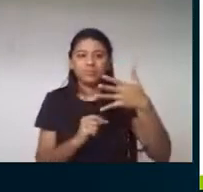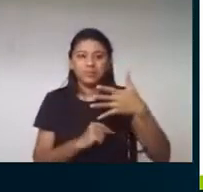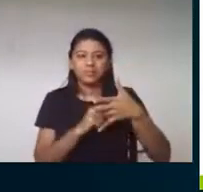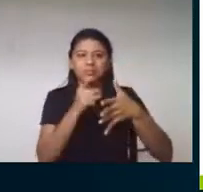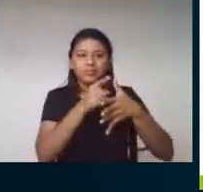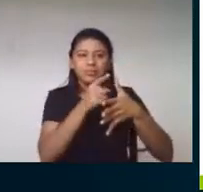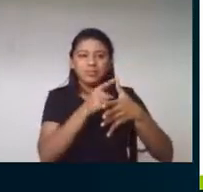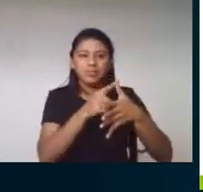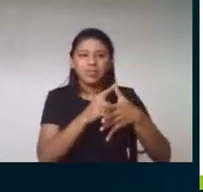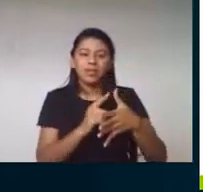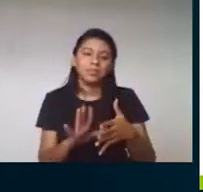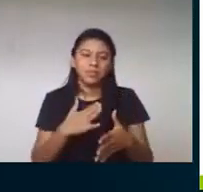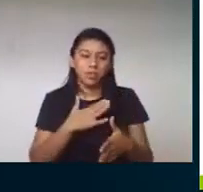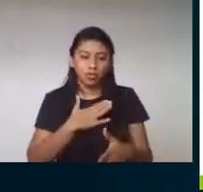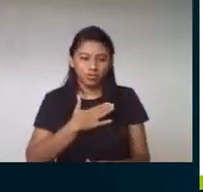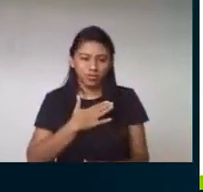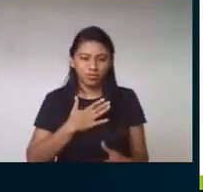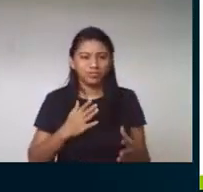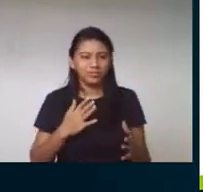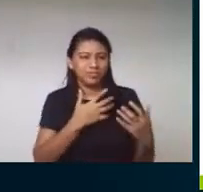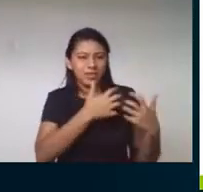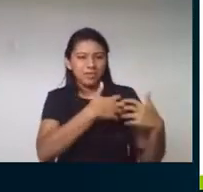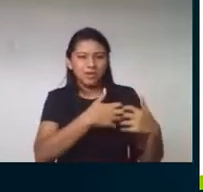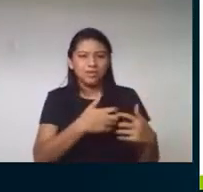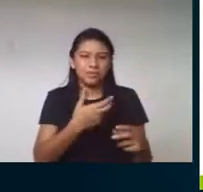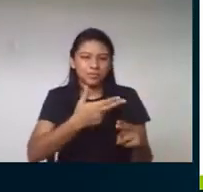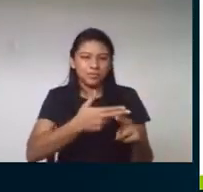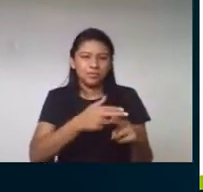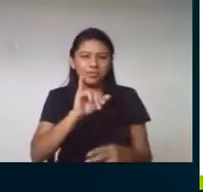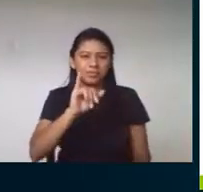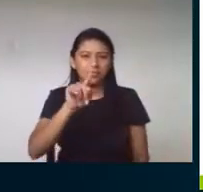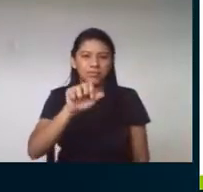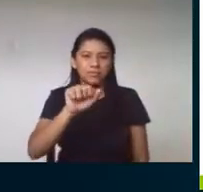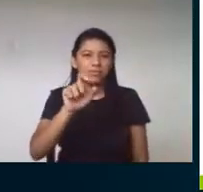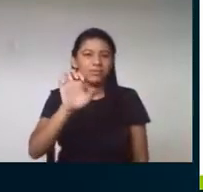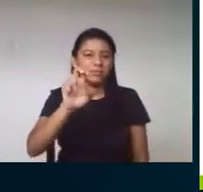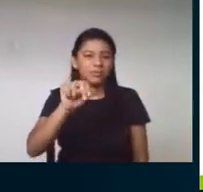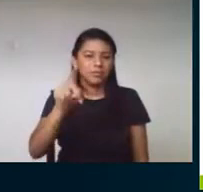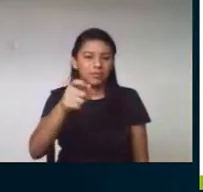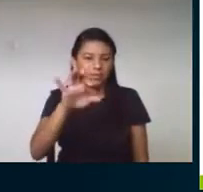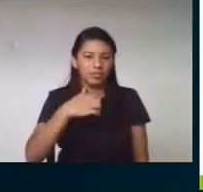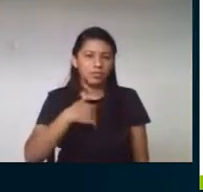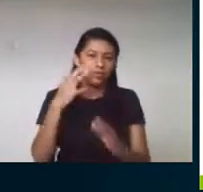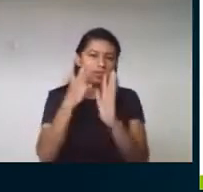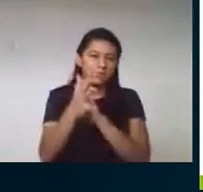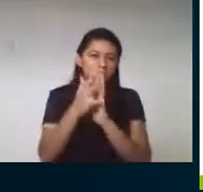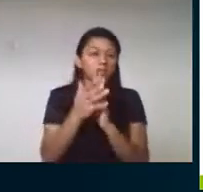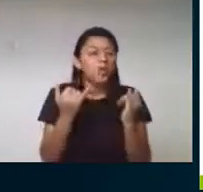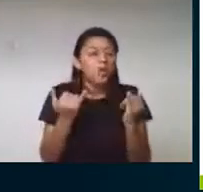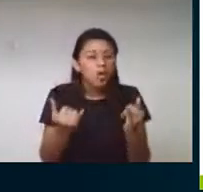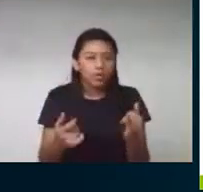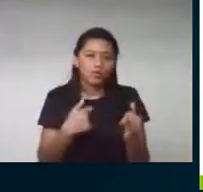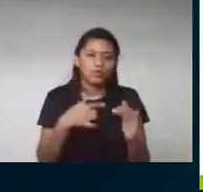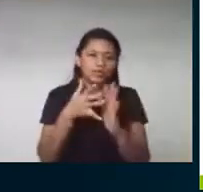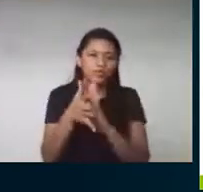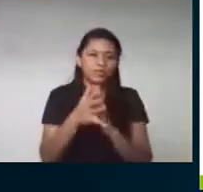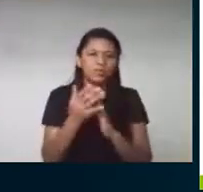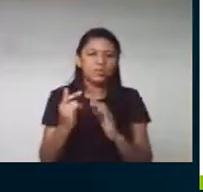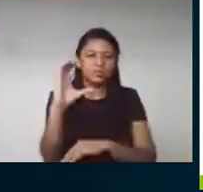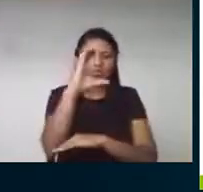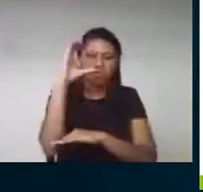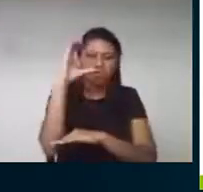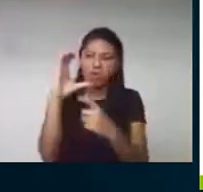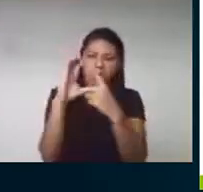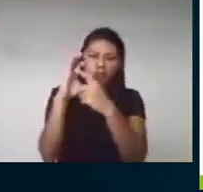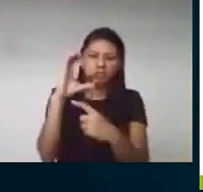dedicamos. Posteriormente voy a dar una breve introducción en la cual hablaré sobre la industria de tratamiento de aguas, cómo estamos en Colombia con esto,